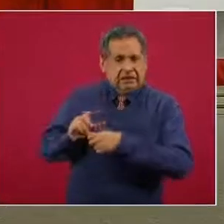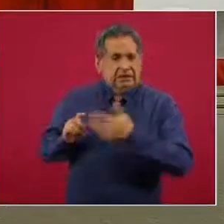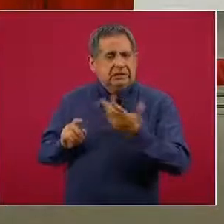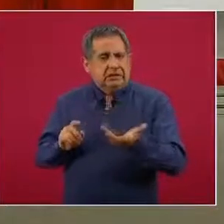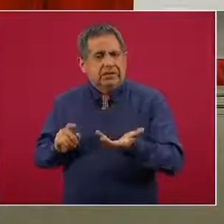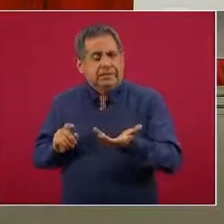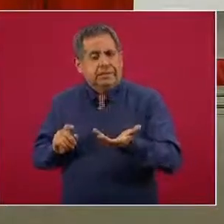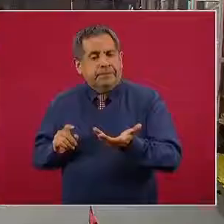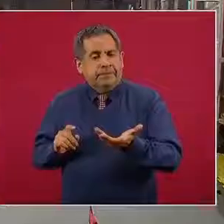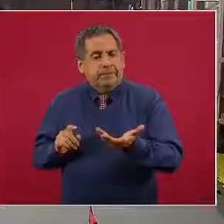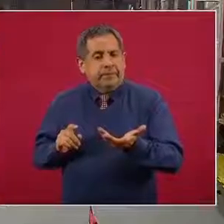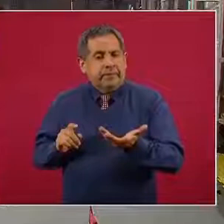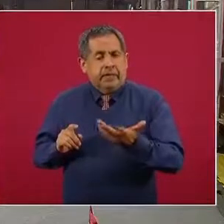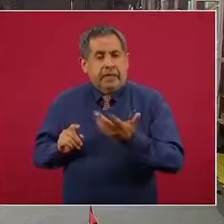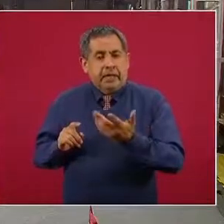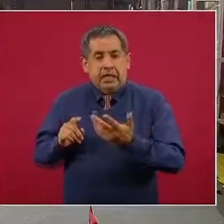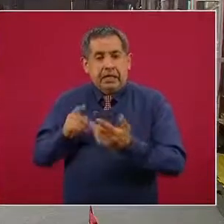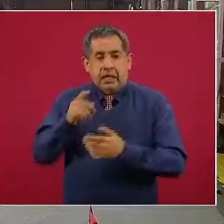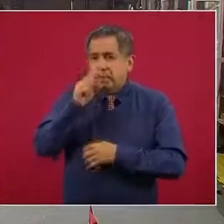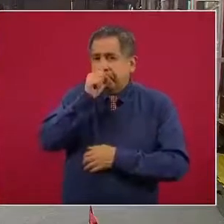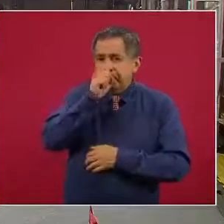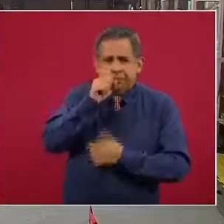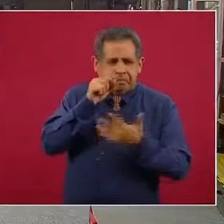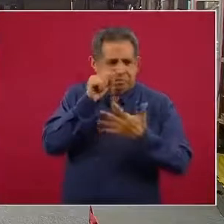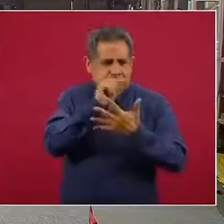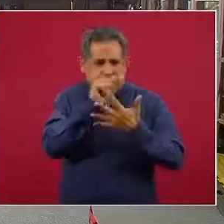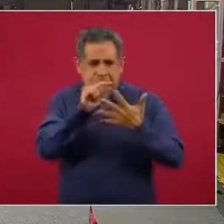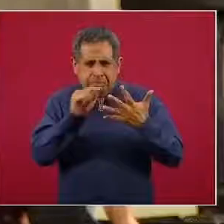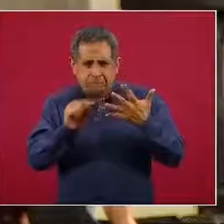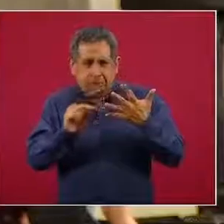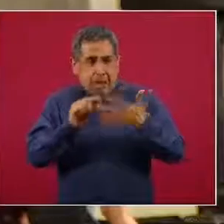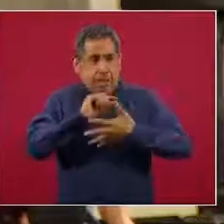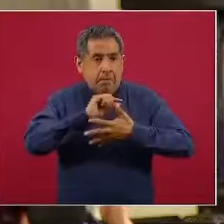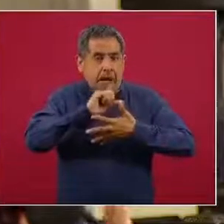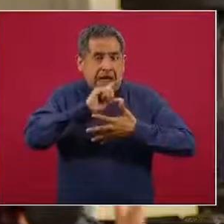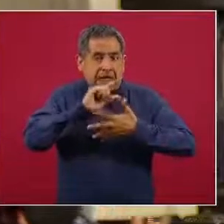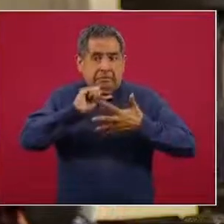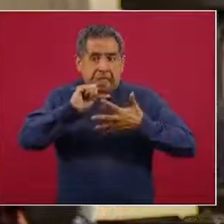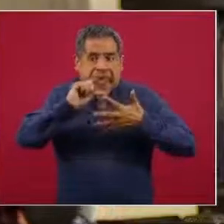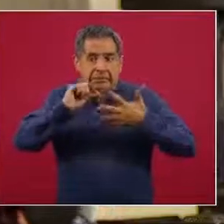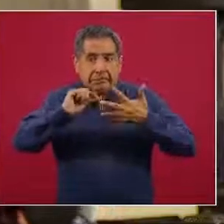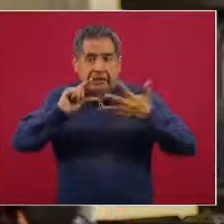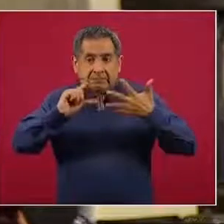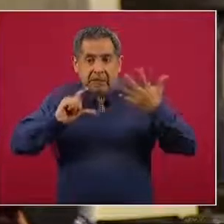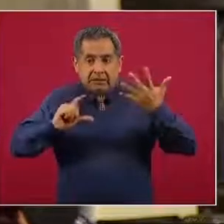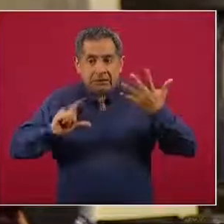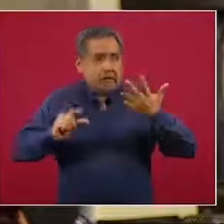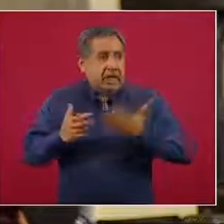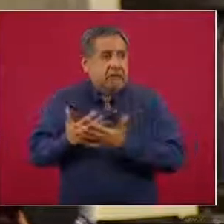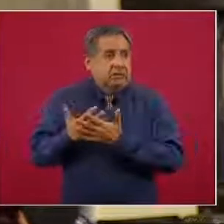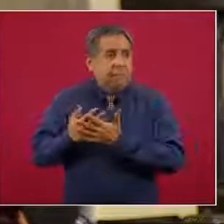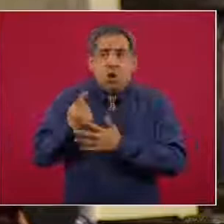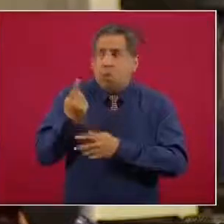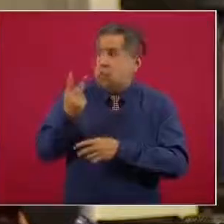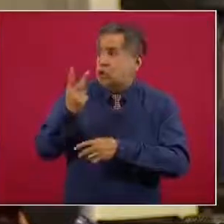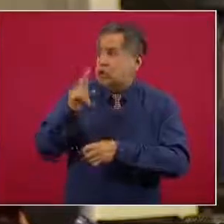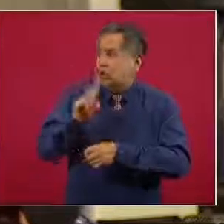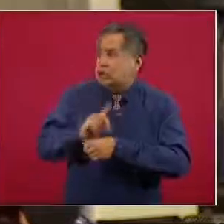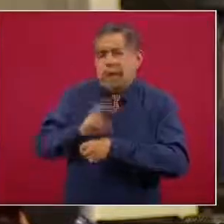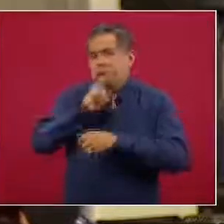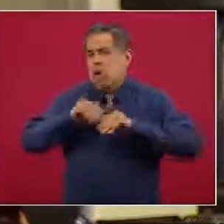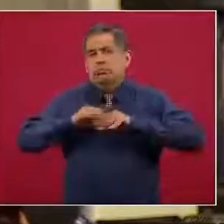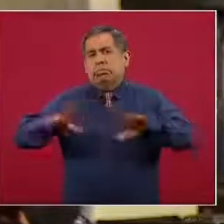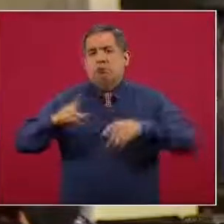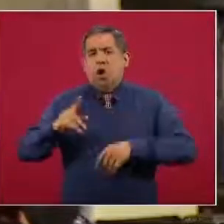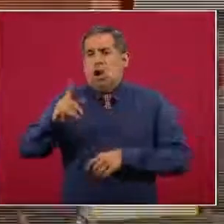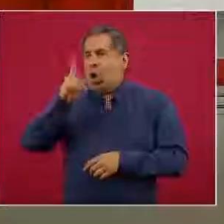esos 10 indicadores están teniendo un incremento, esperar 1 o 2 días y que cambie el